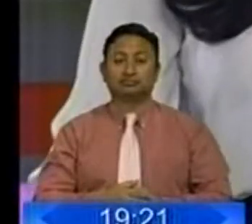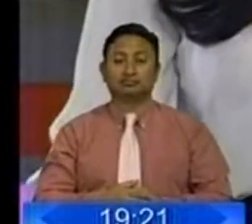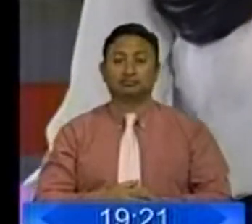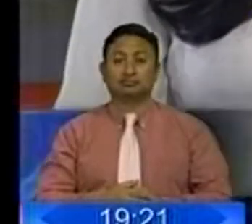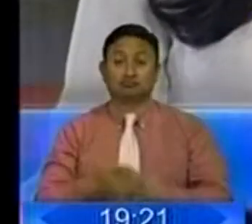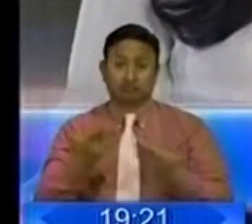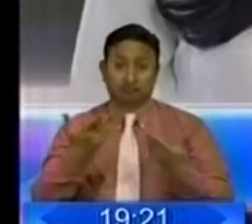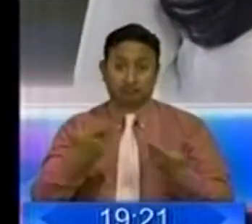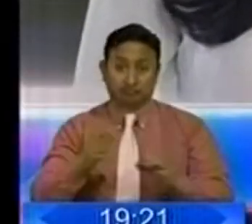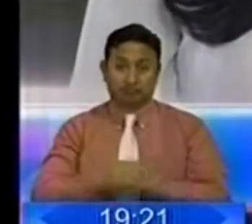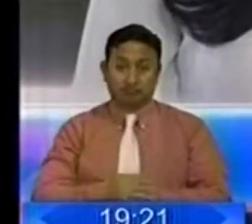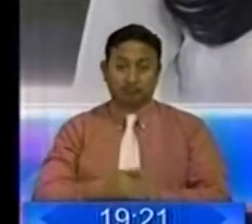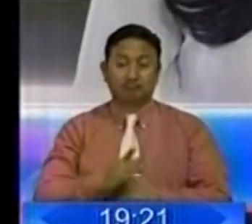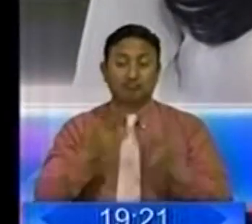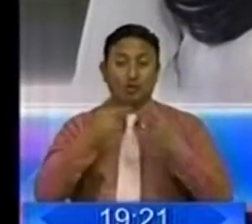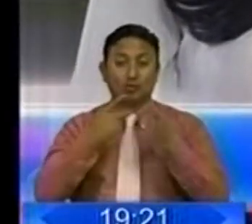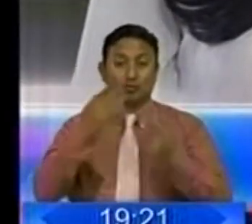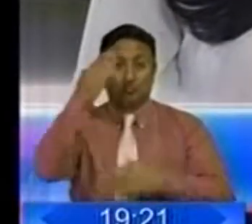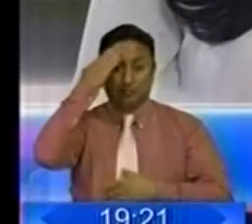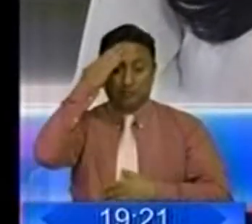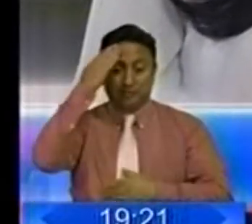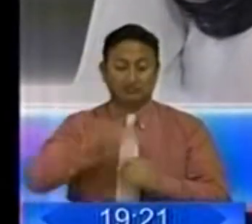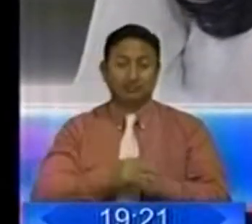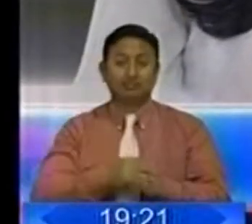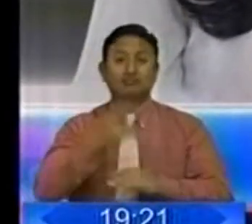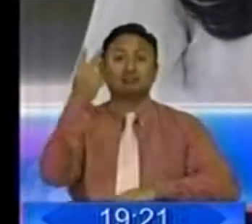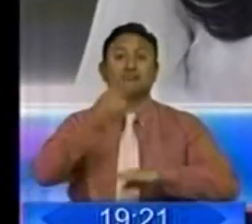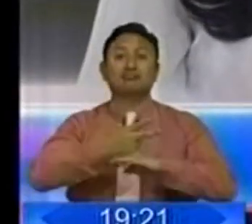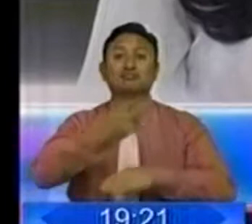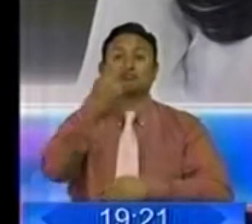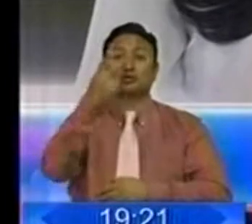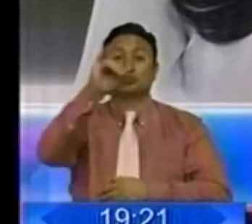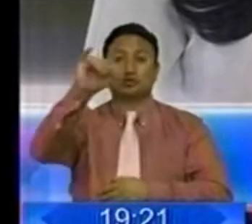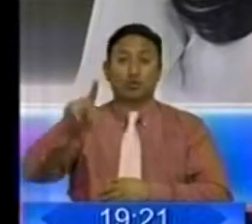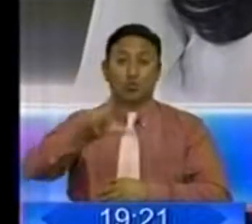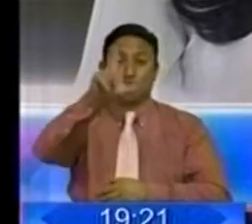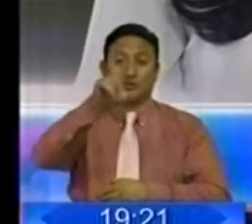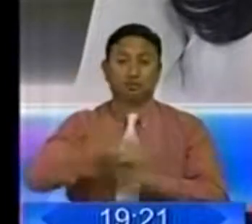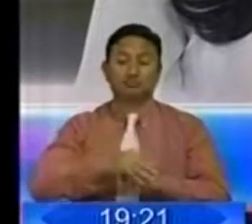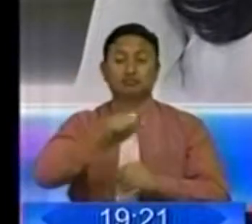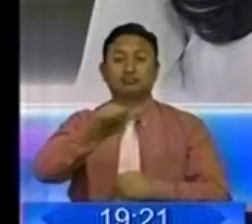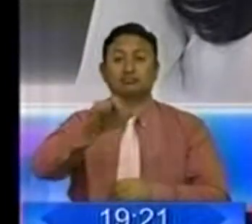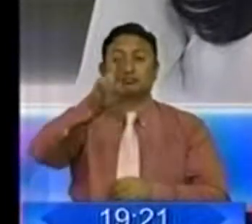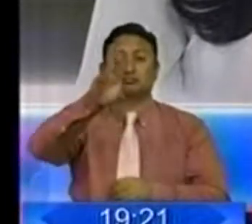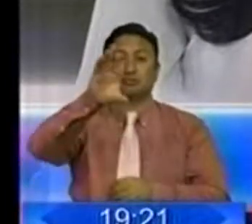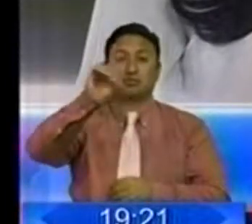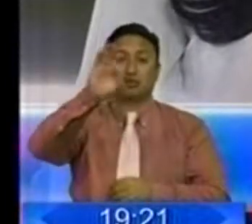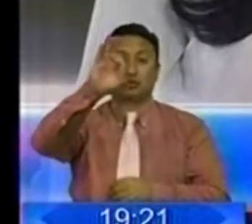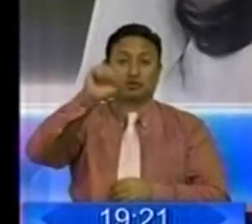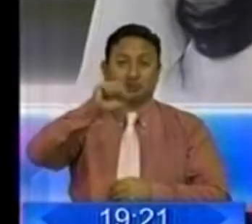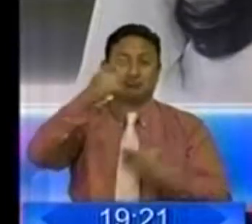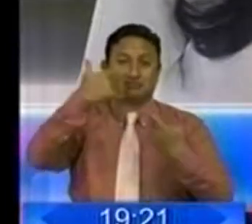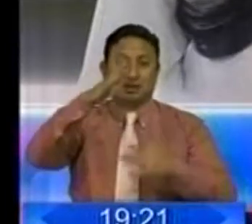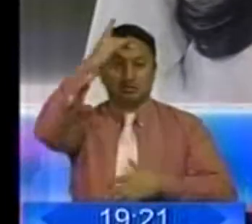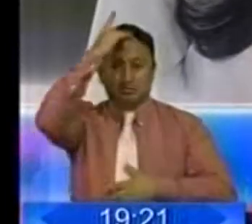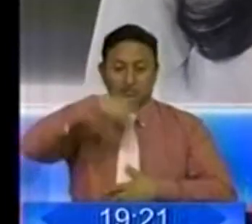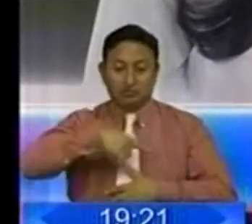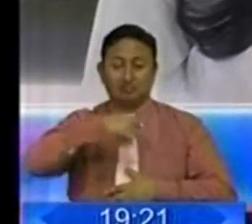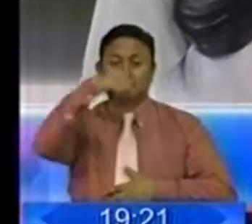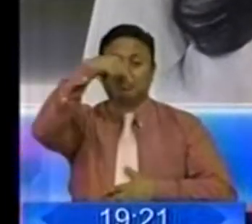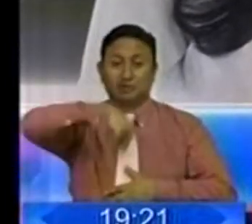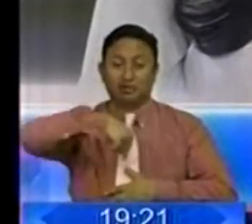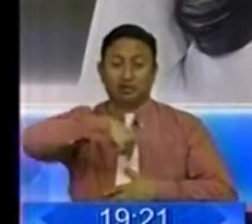Como es de conocimiento público, el día 12 de julio del presente año, Larcotel les pidió una resolución referente a